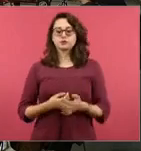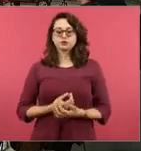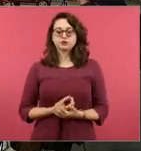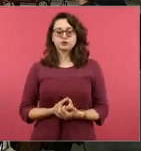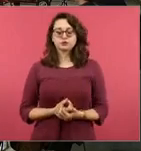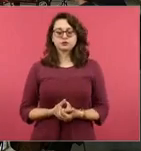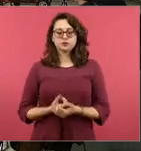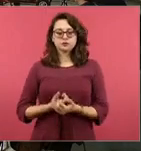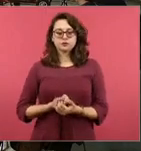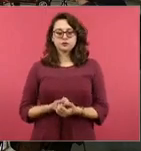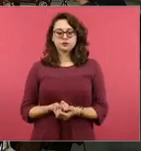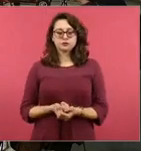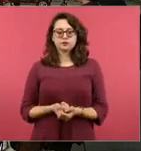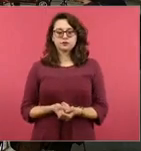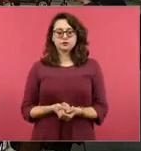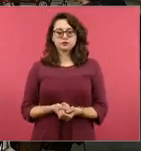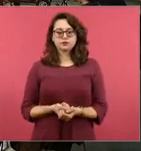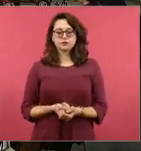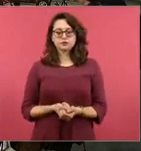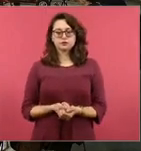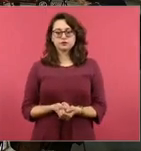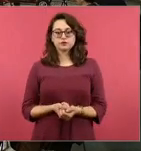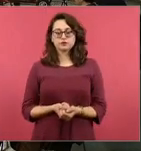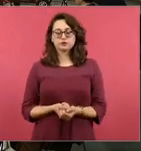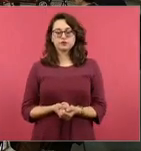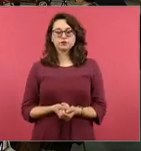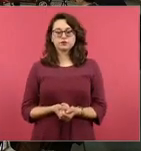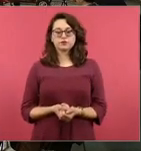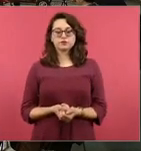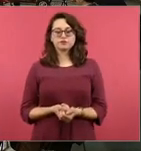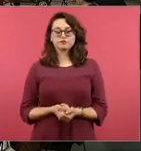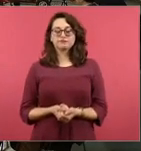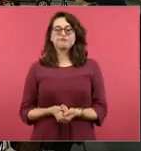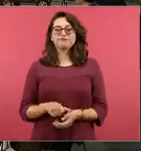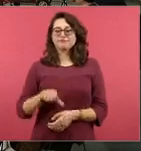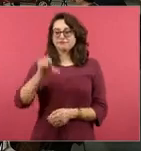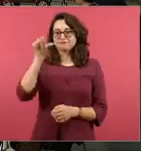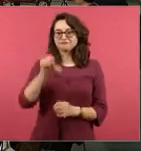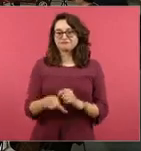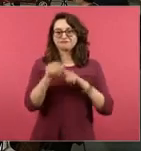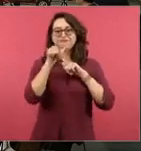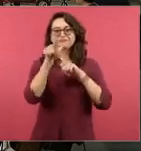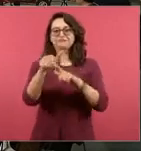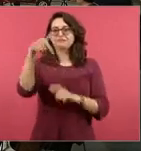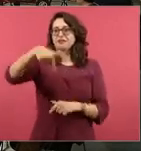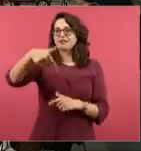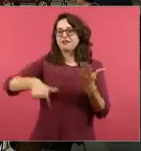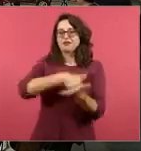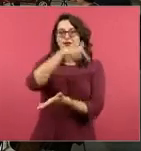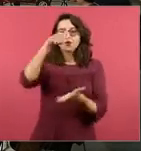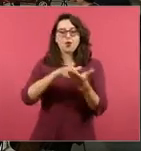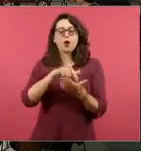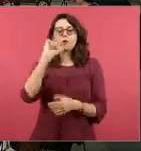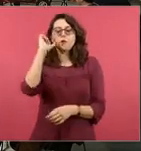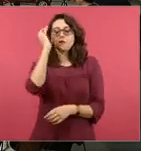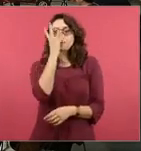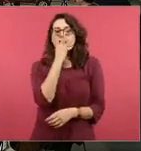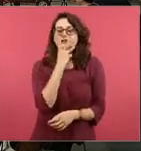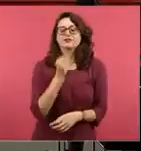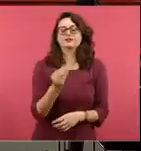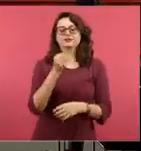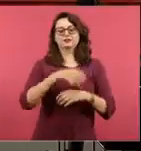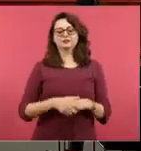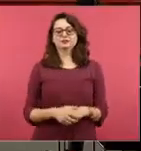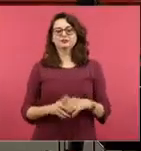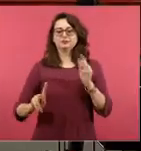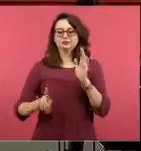Aquí estamos en este, yo insisto, hermoso Palacio Nacional, nuevamente con ustedes, y